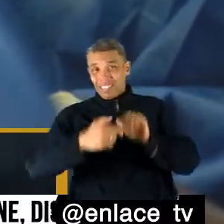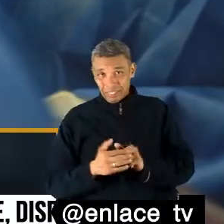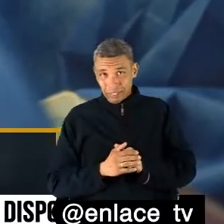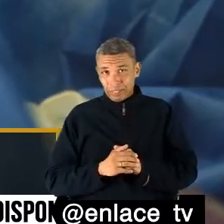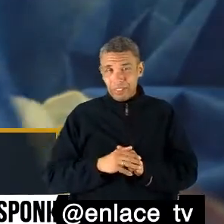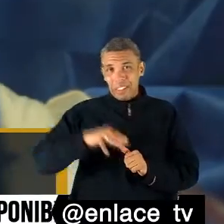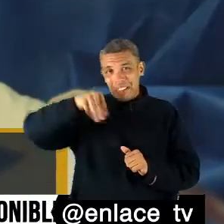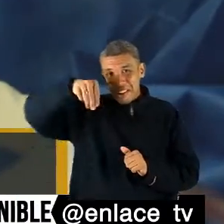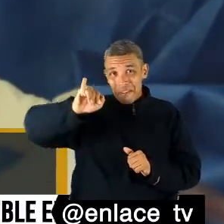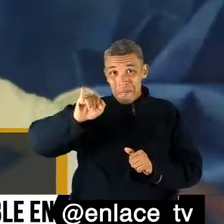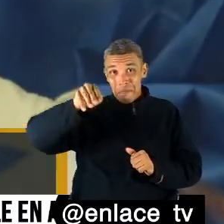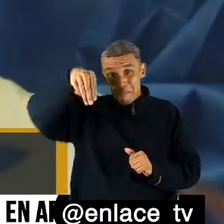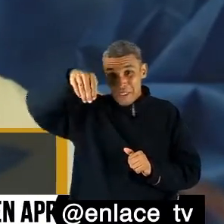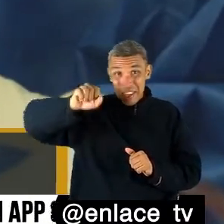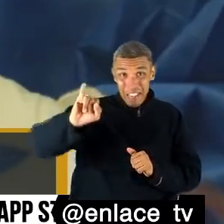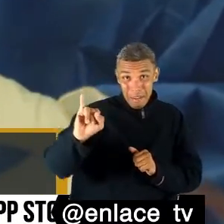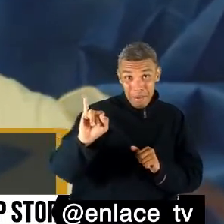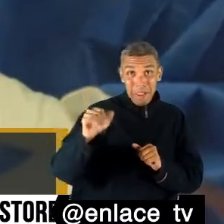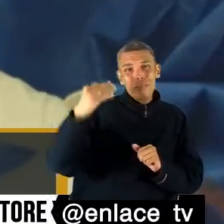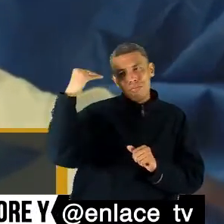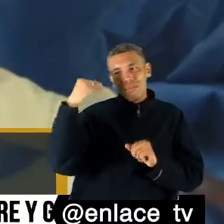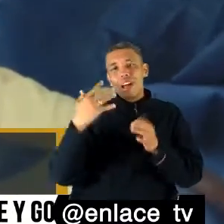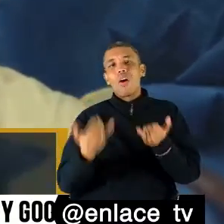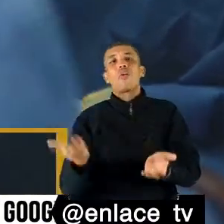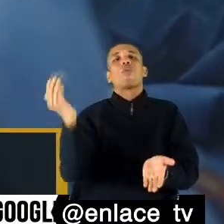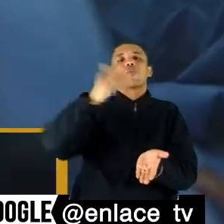fundación que viene por segundo año a Barranca Bermeja,